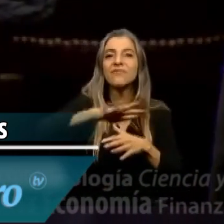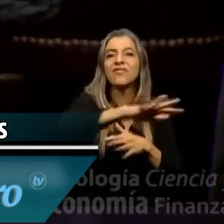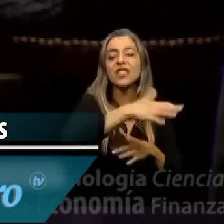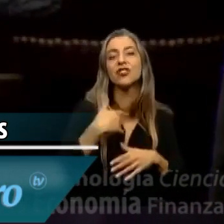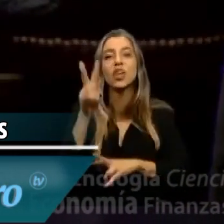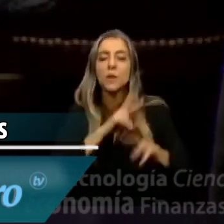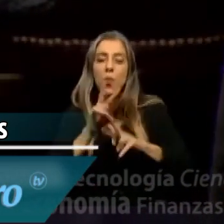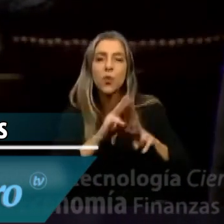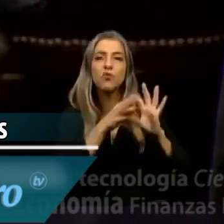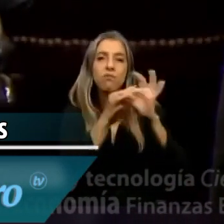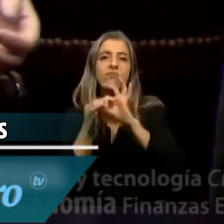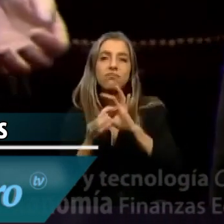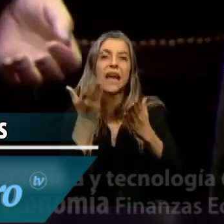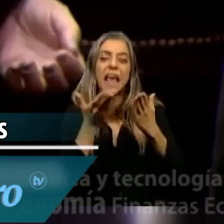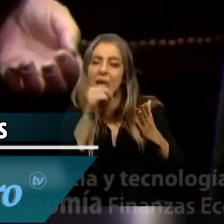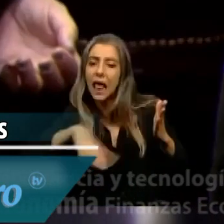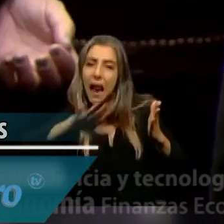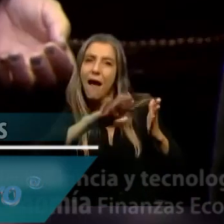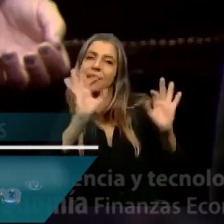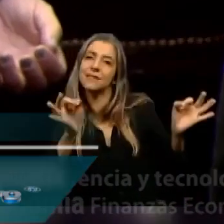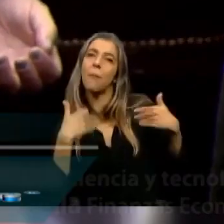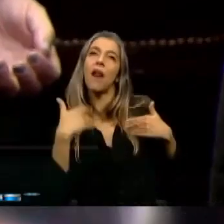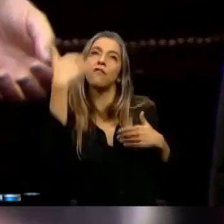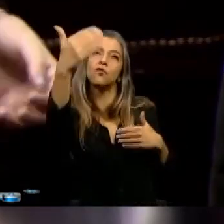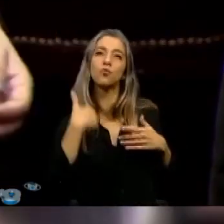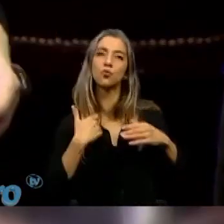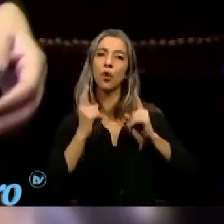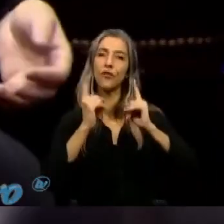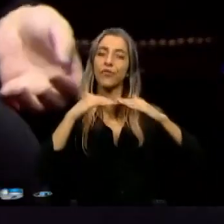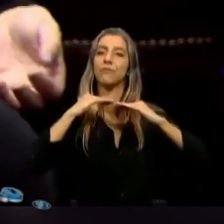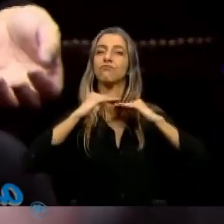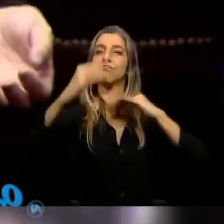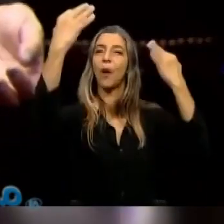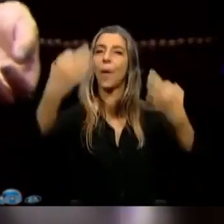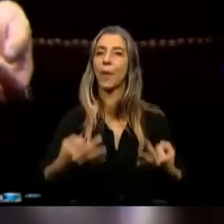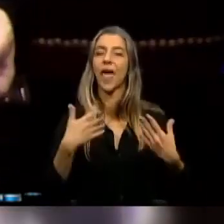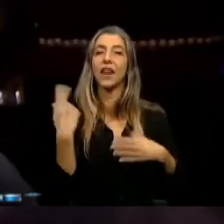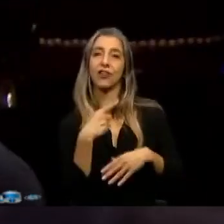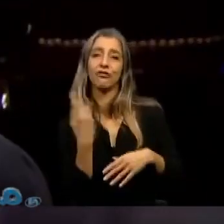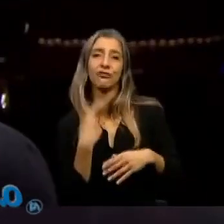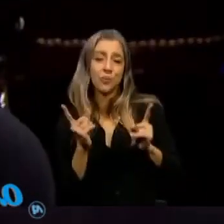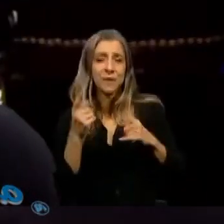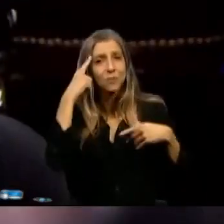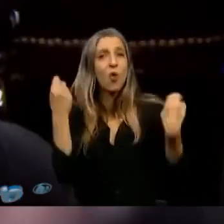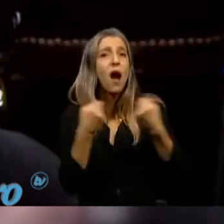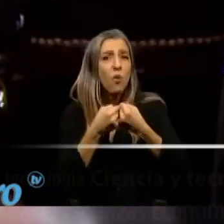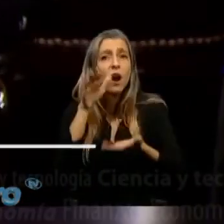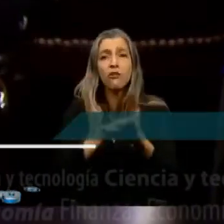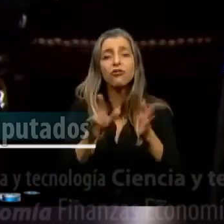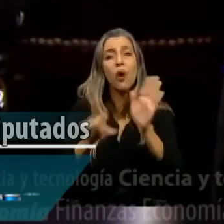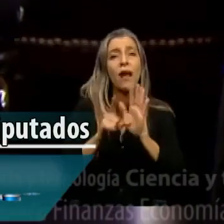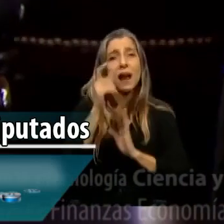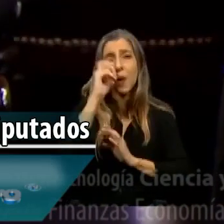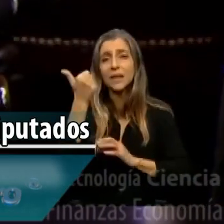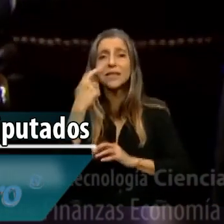equilibrio que genere la estabilidad suficiente, protegiendo las virtudes que todos hemos consensuado aquí, que han sido muy buenas, de la ley